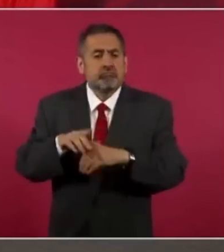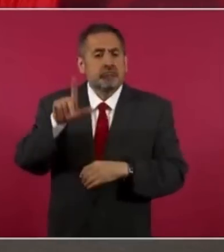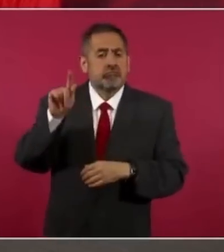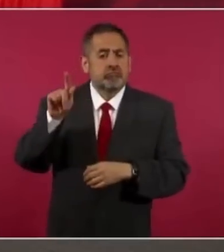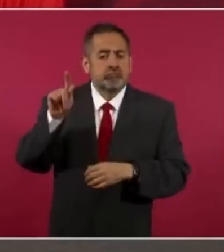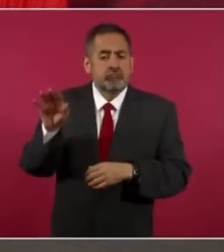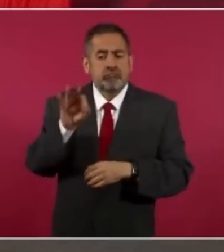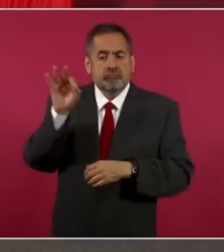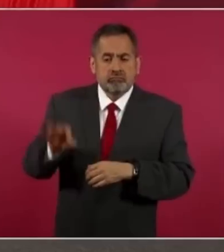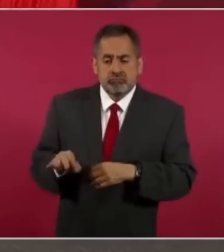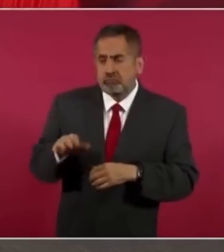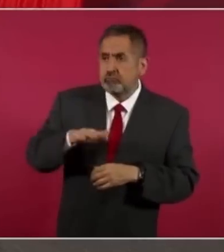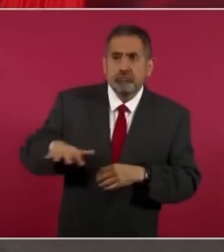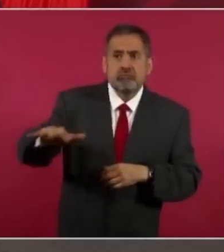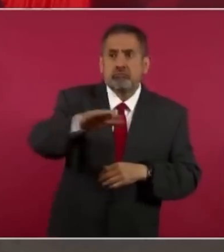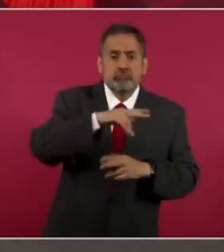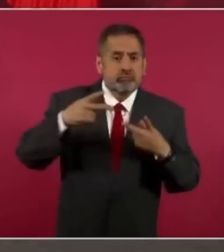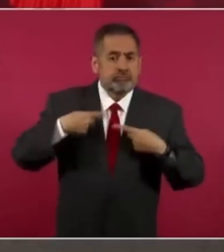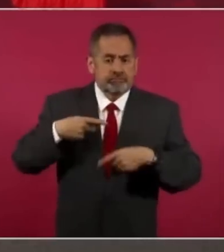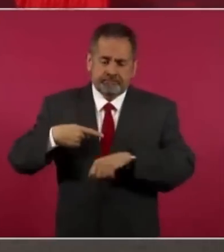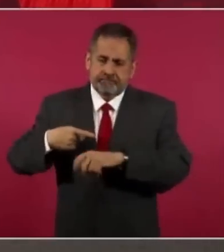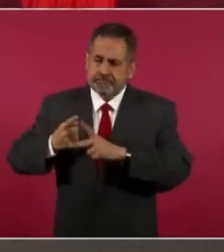70%,